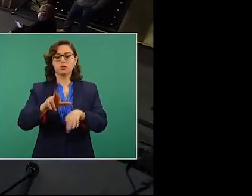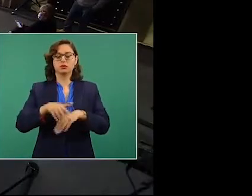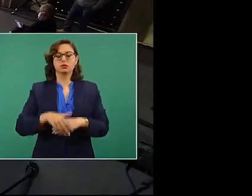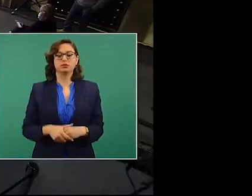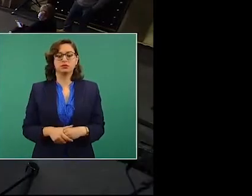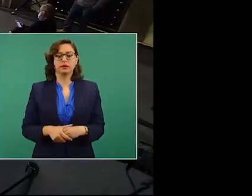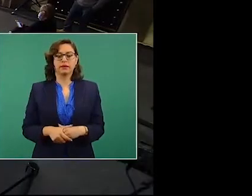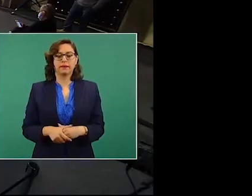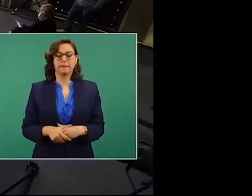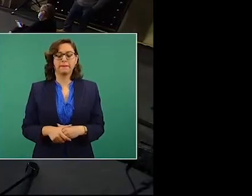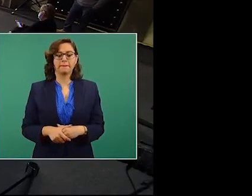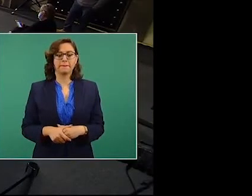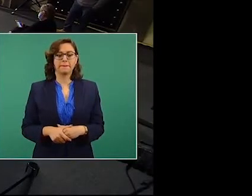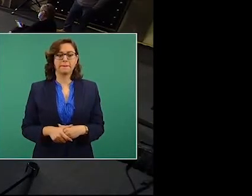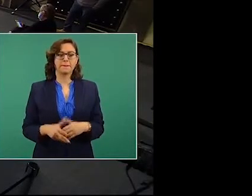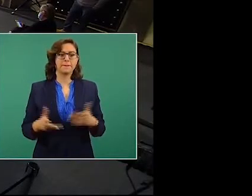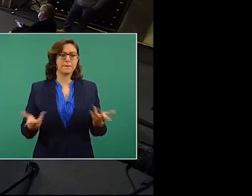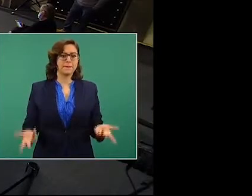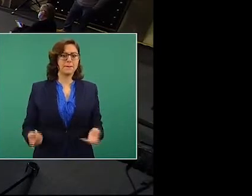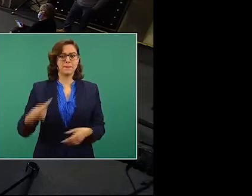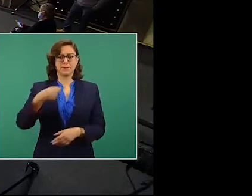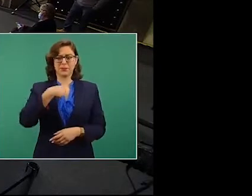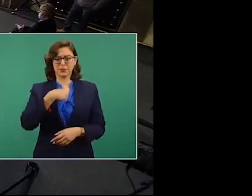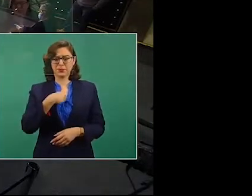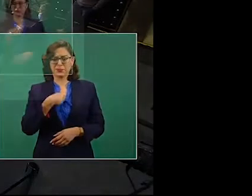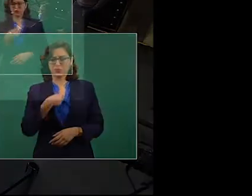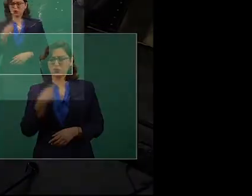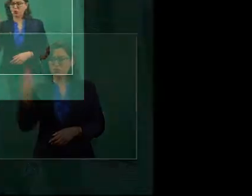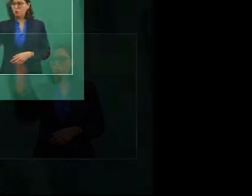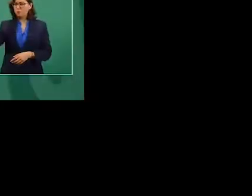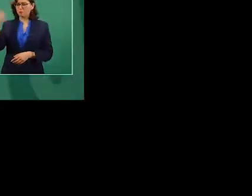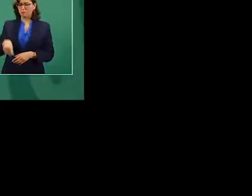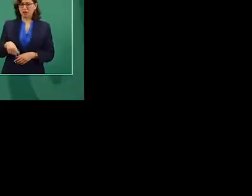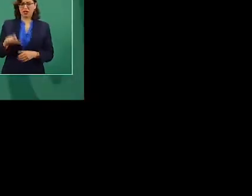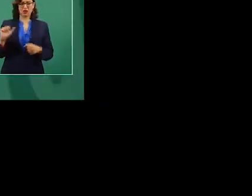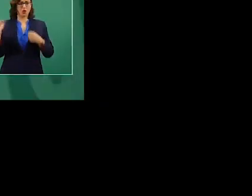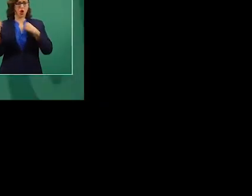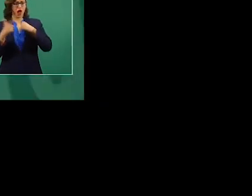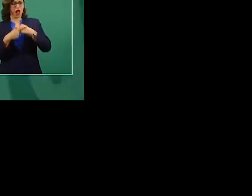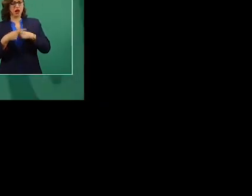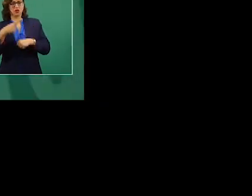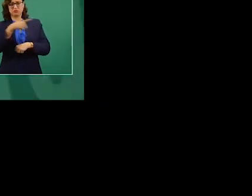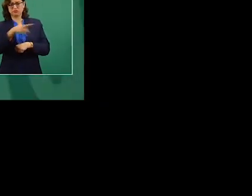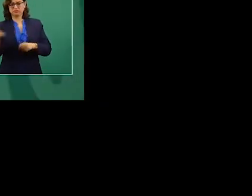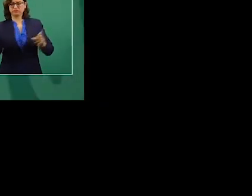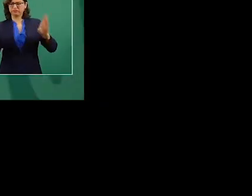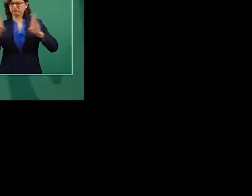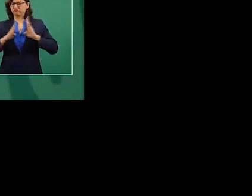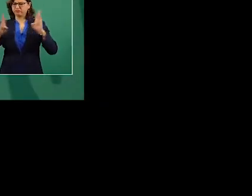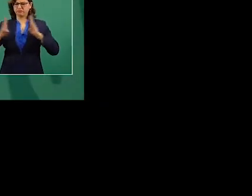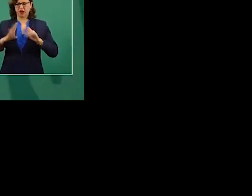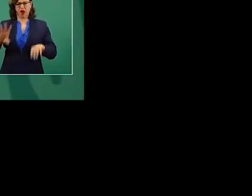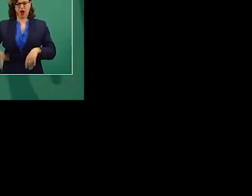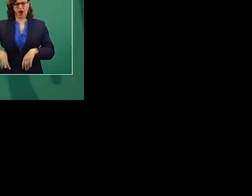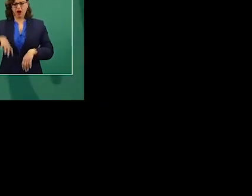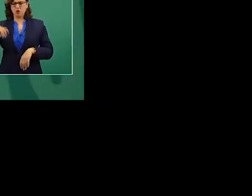ninguna instrucción para usar la fuerza, y mucho menos